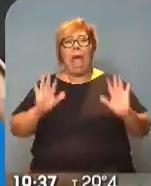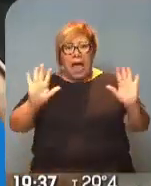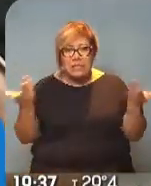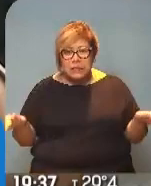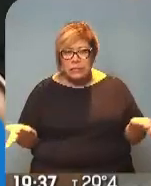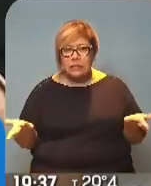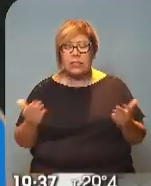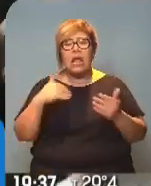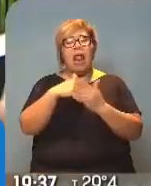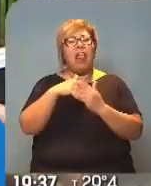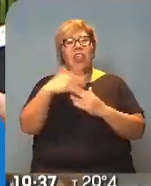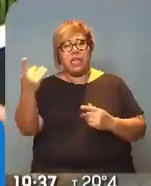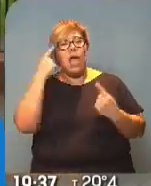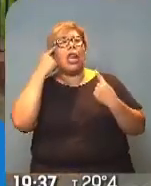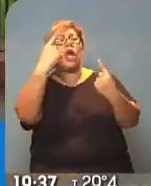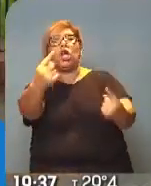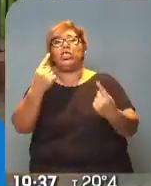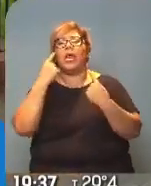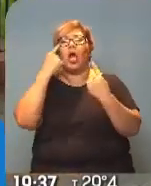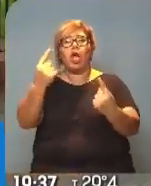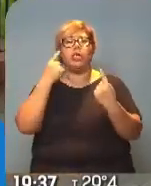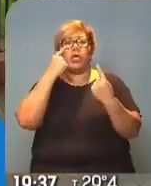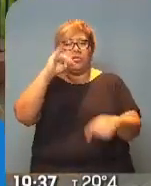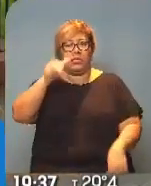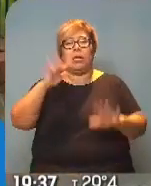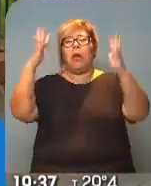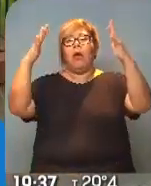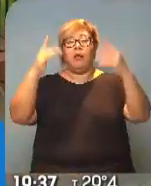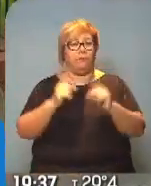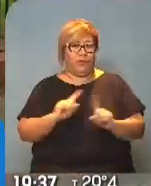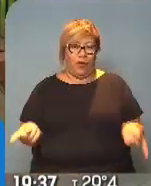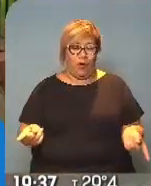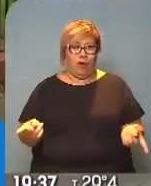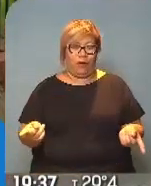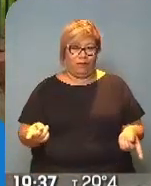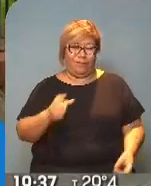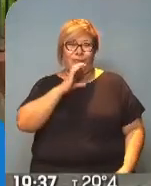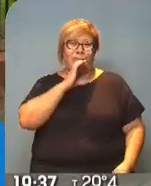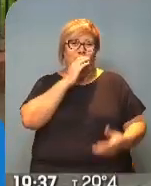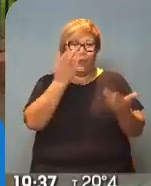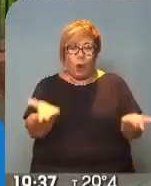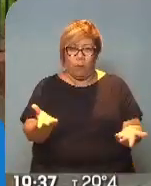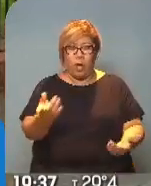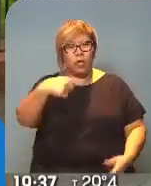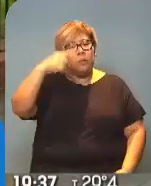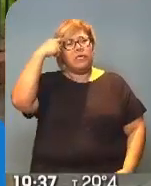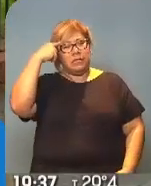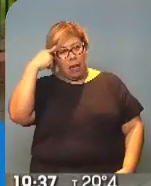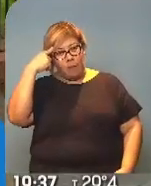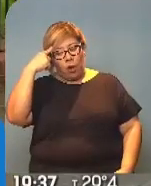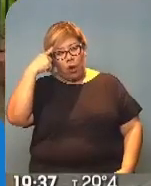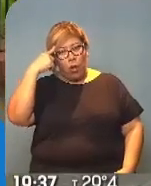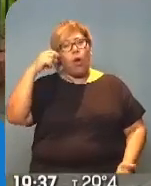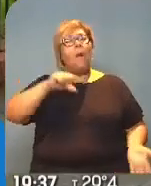Derecha a reconocerlos y a aplaudirlos atrás del rey, los bufones del rey? Bueno, eso es lo que tenemos que preguntarnos. ¿Es autodeterminación de los